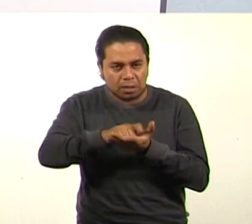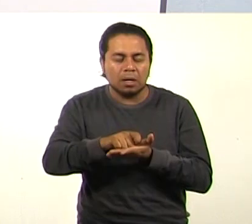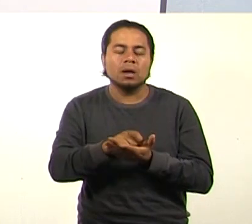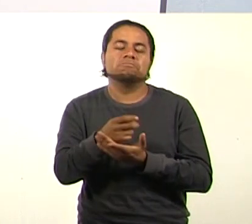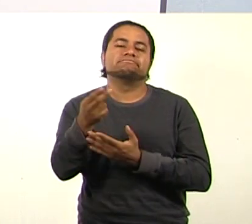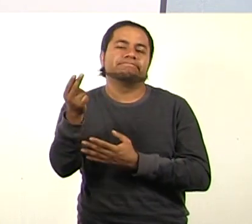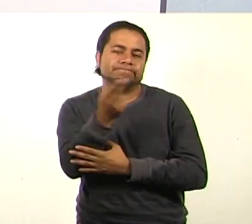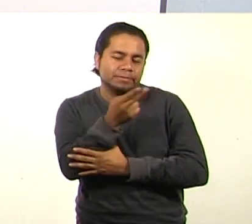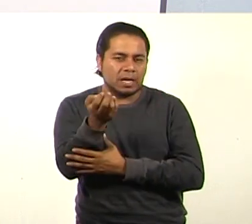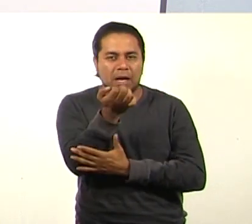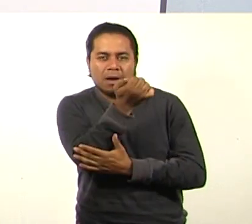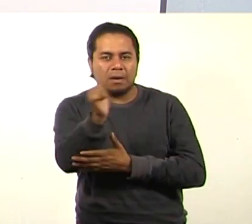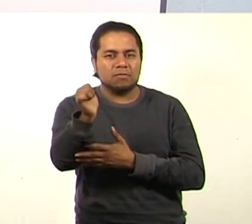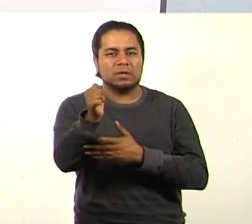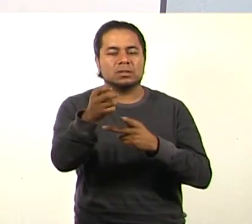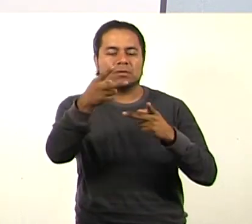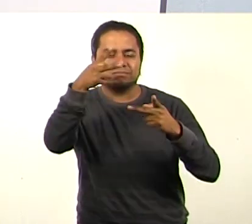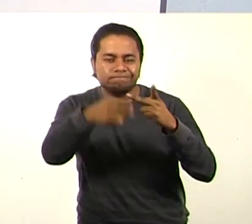uso